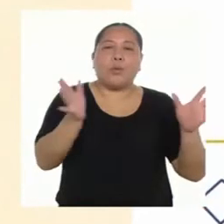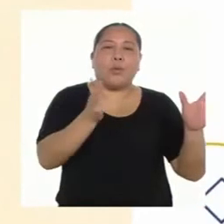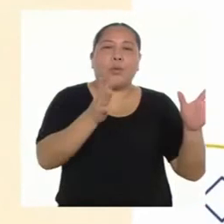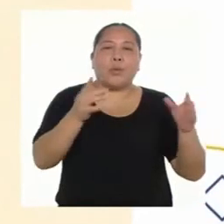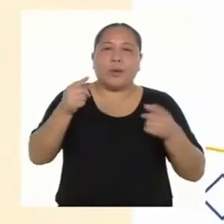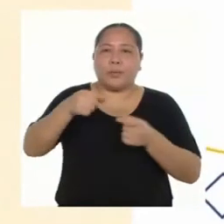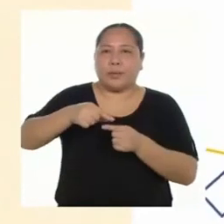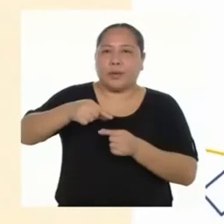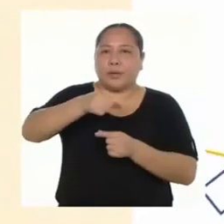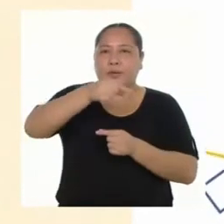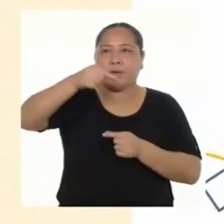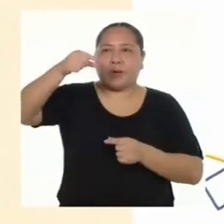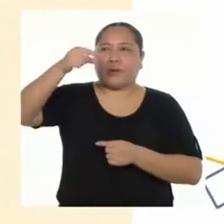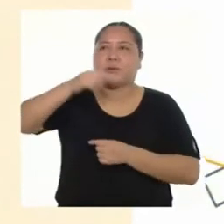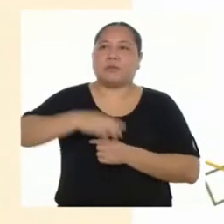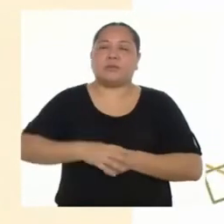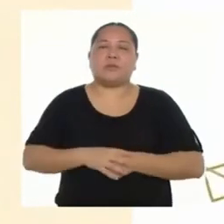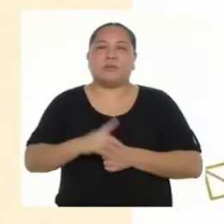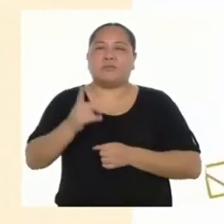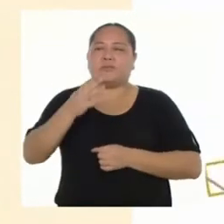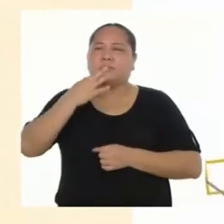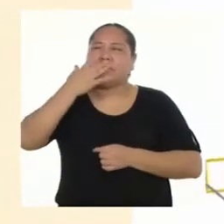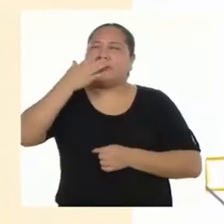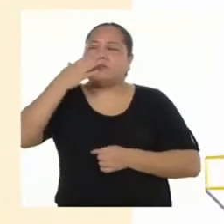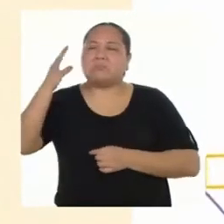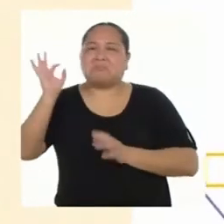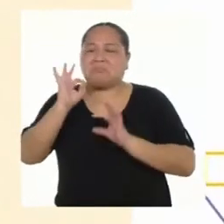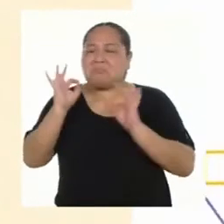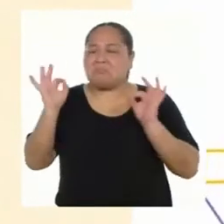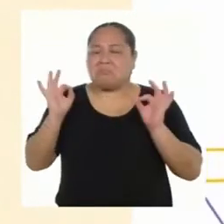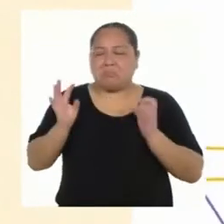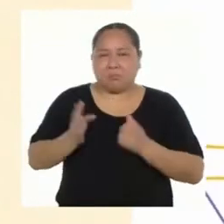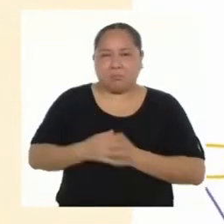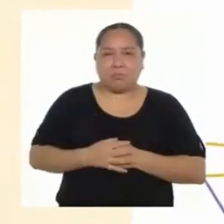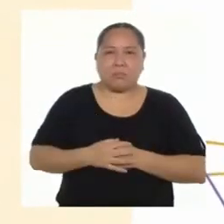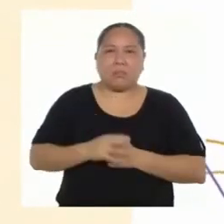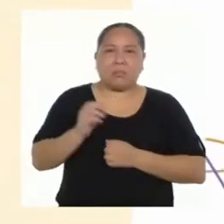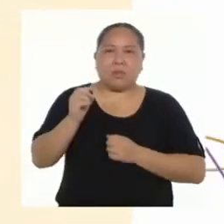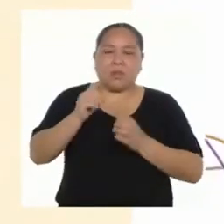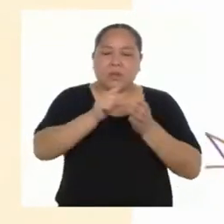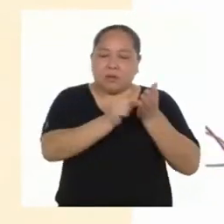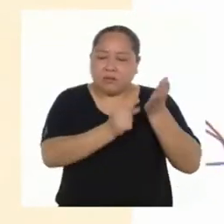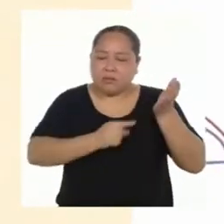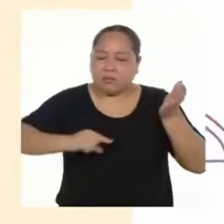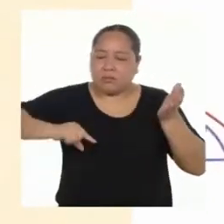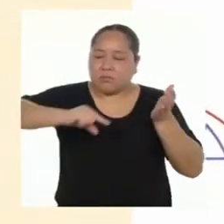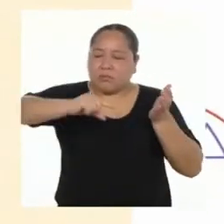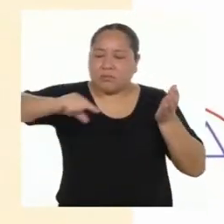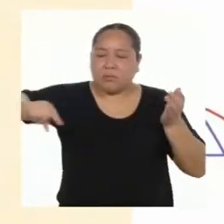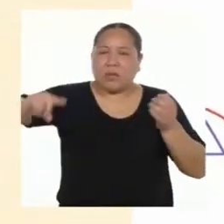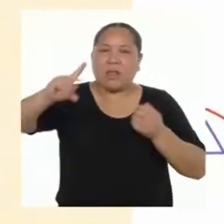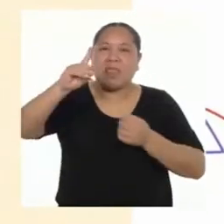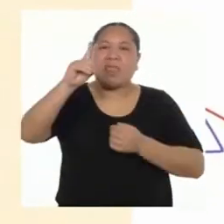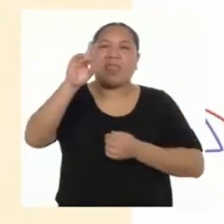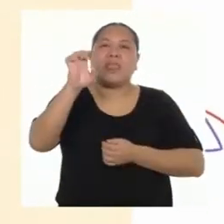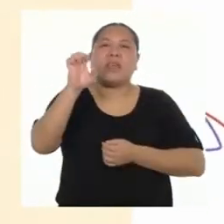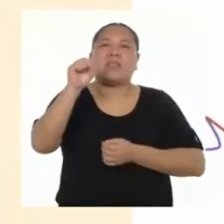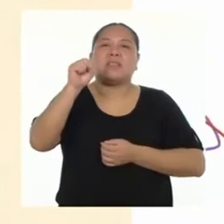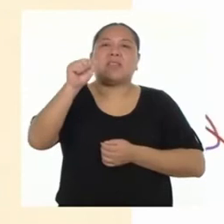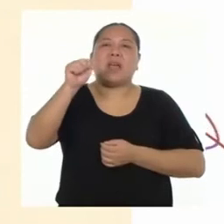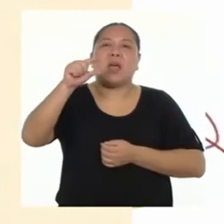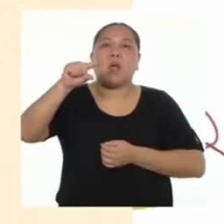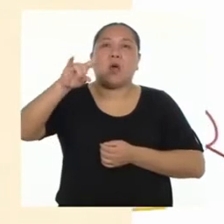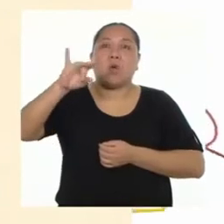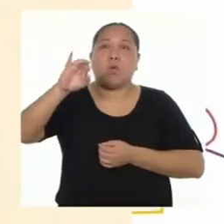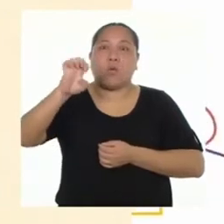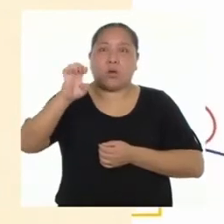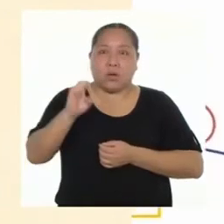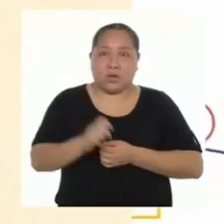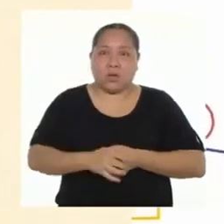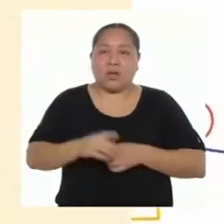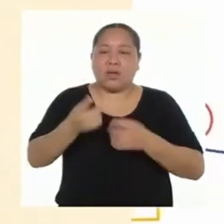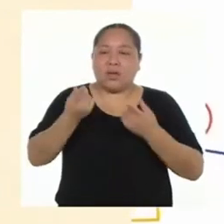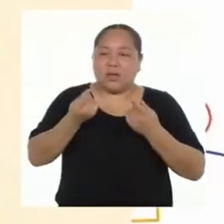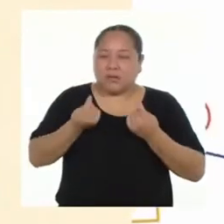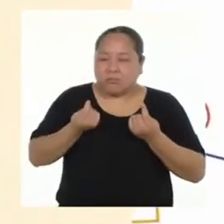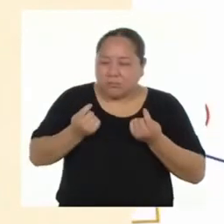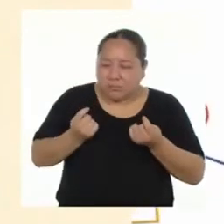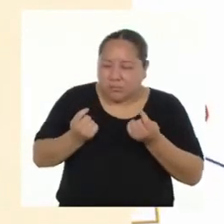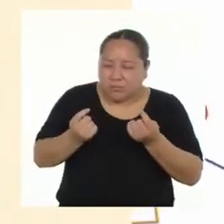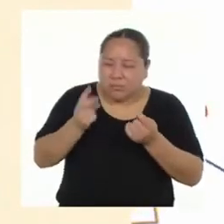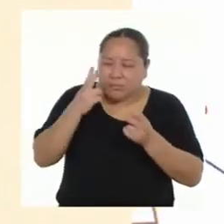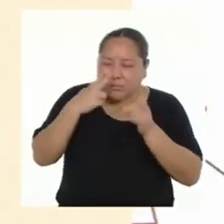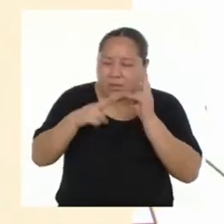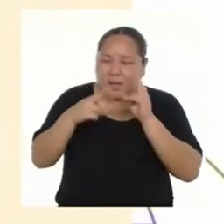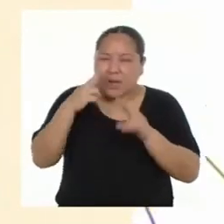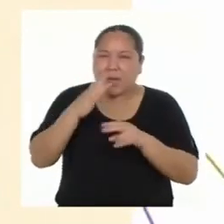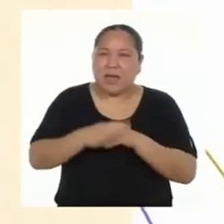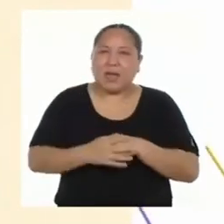los gases. Se evitan los olores no deseados y hay drenaje, desagüe y tratamiento de los líquidos que se